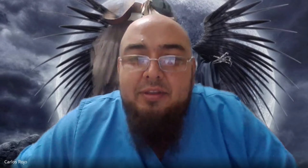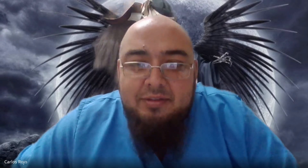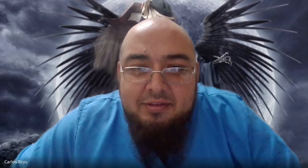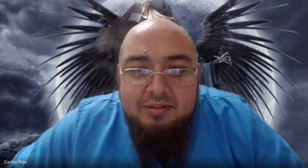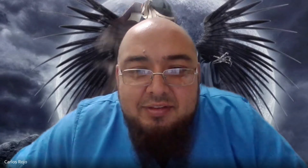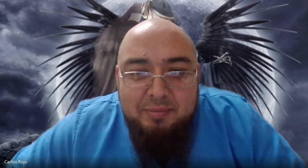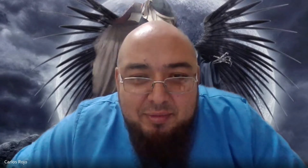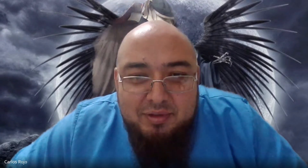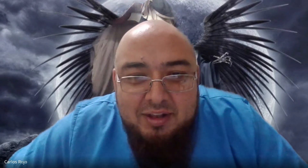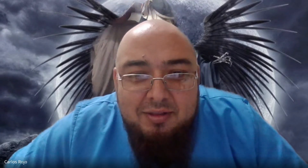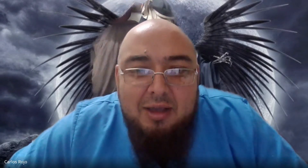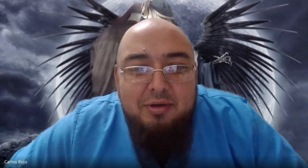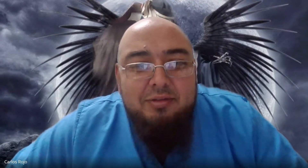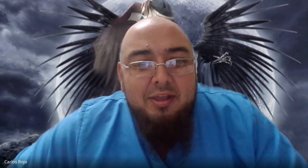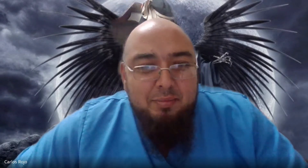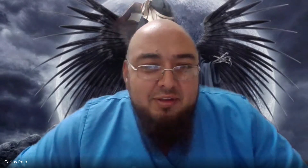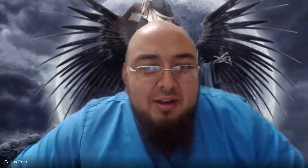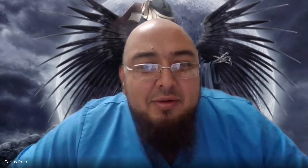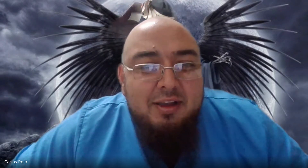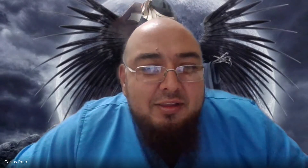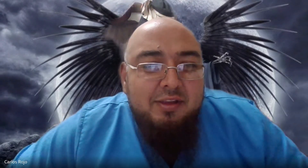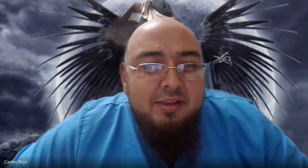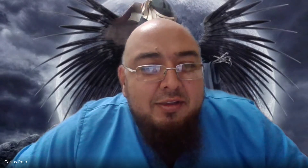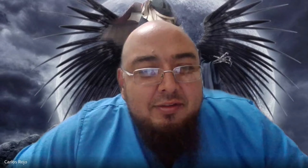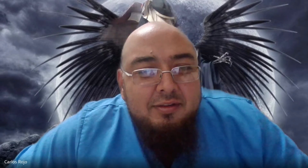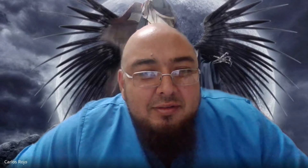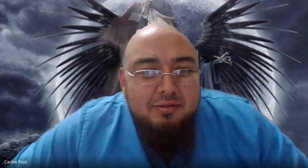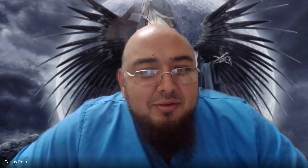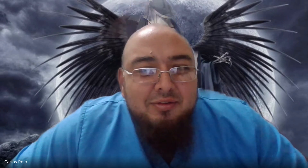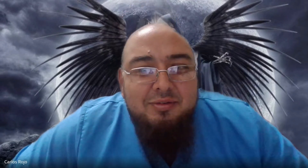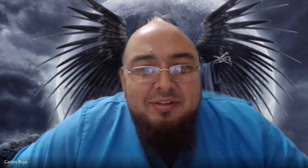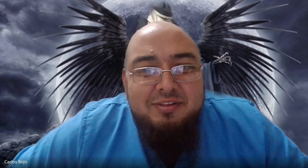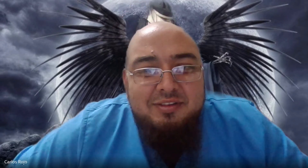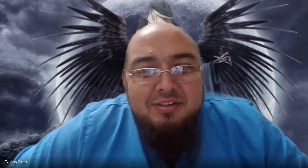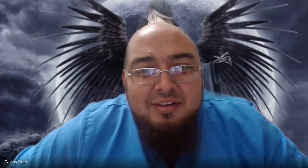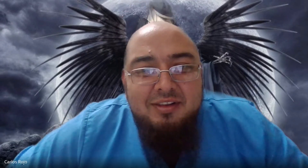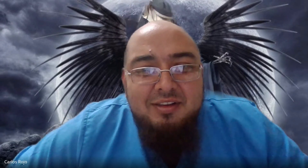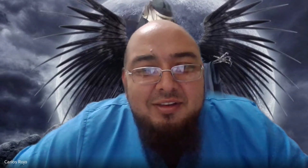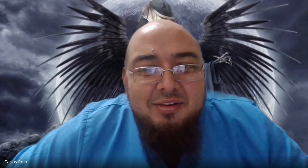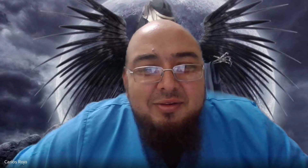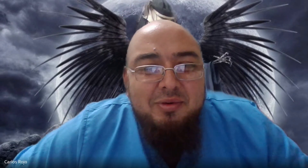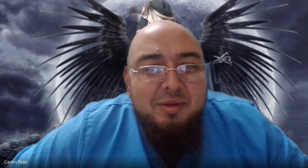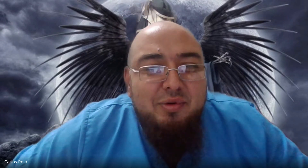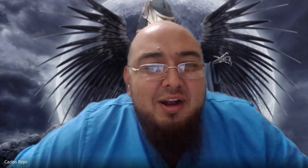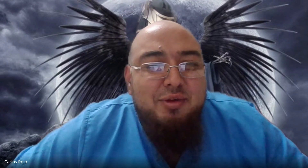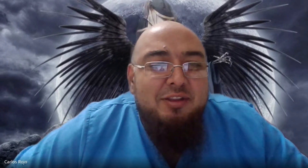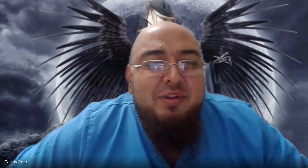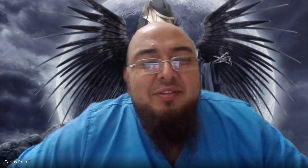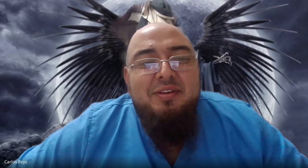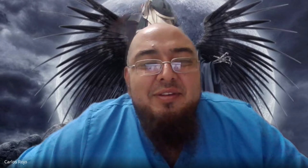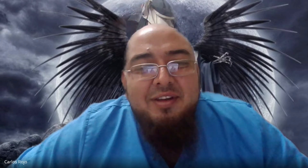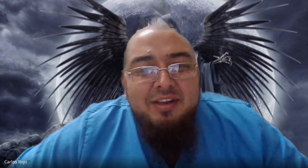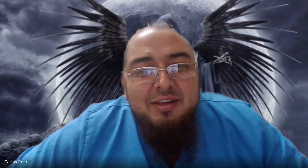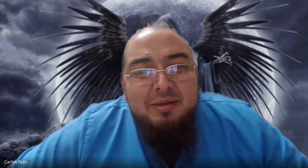pues siempre me he tenido la curiosidad de aprender lenguaje de señas, no es como que por algo en